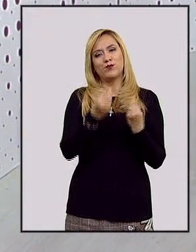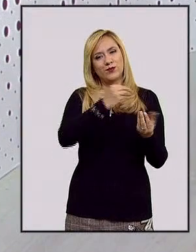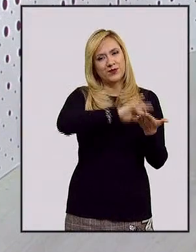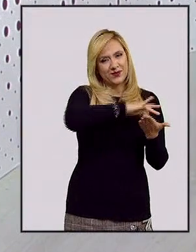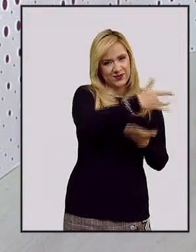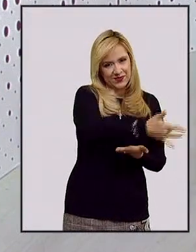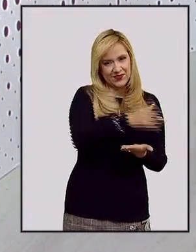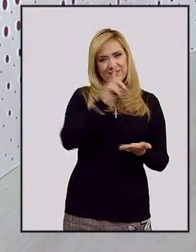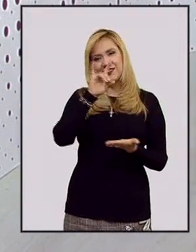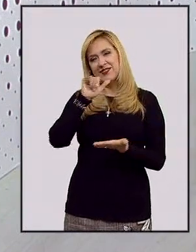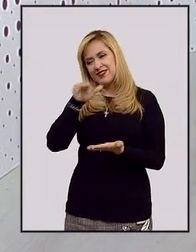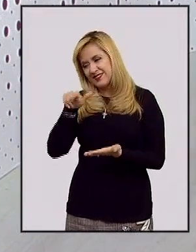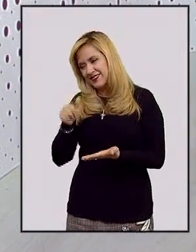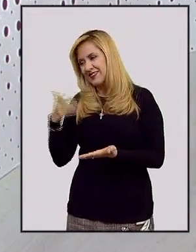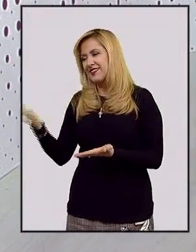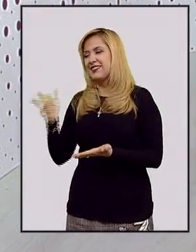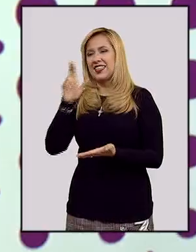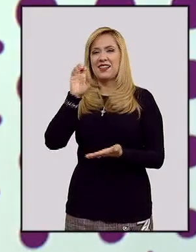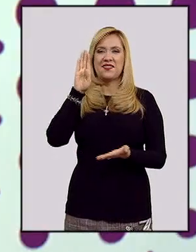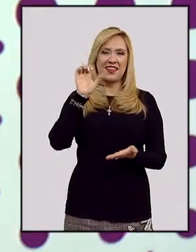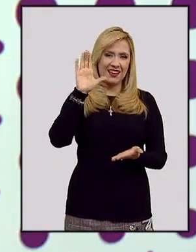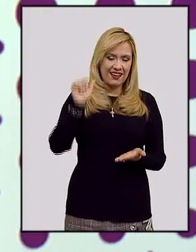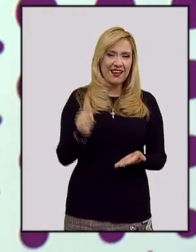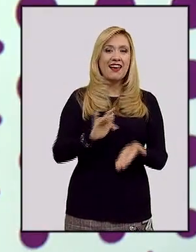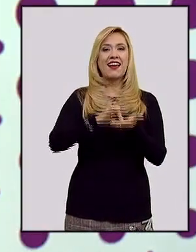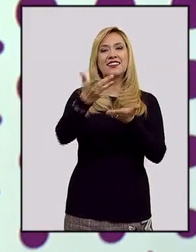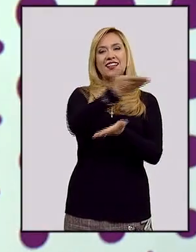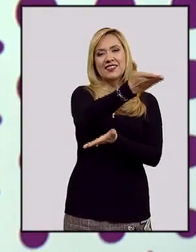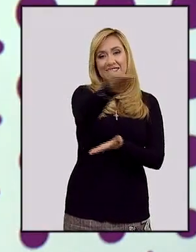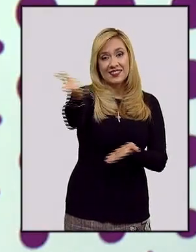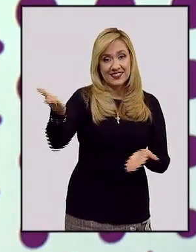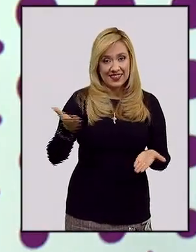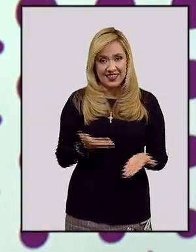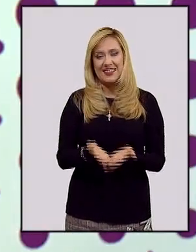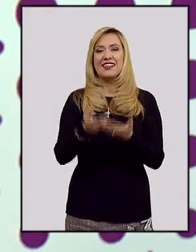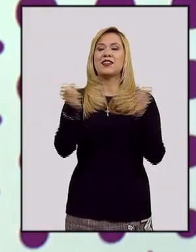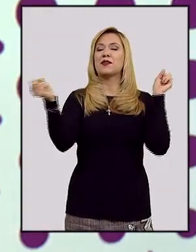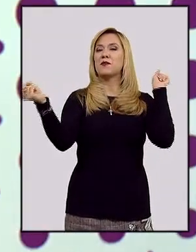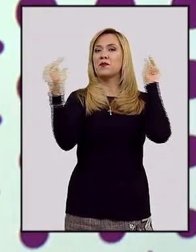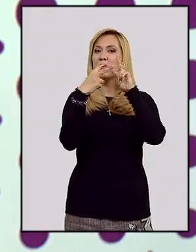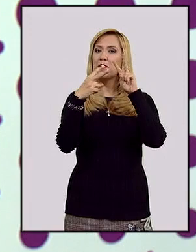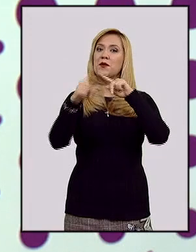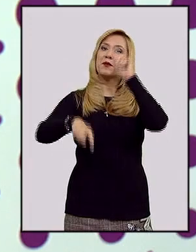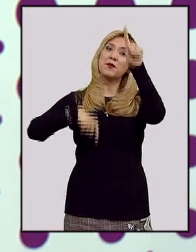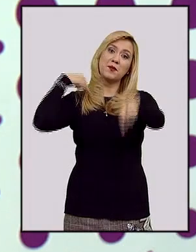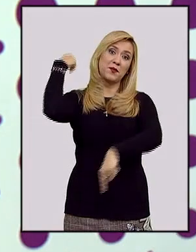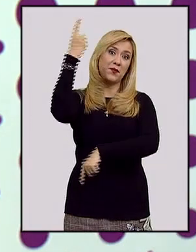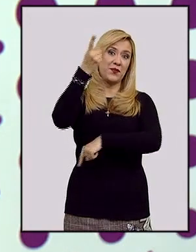muchísimas gracias. Rebeca, muchas gracias. Estamos en Espacio Diverso y pues nos vemos a la